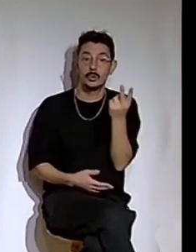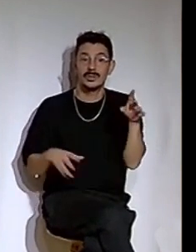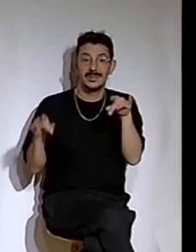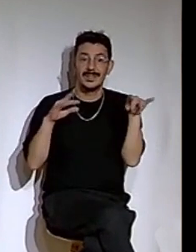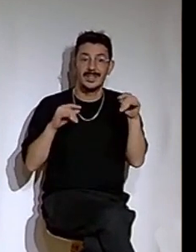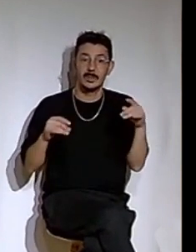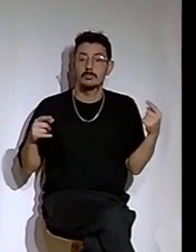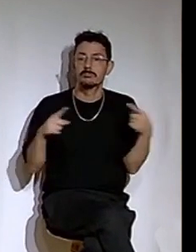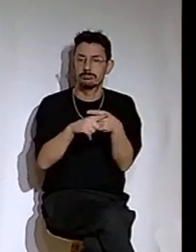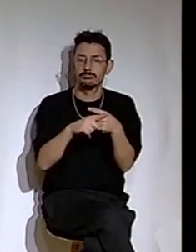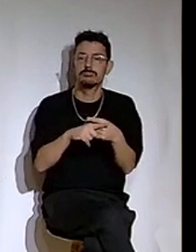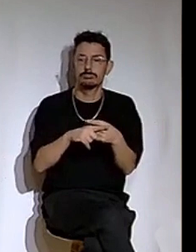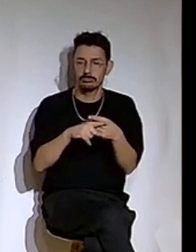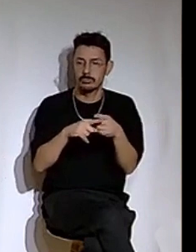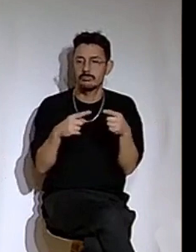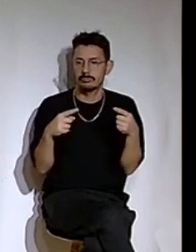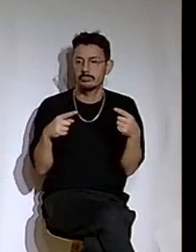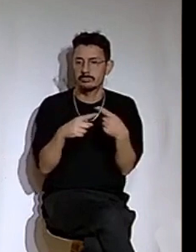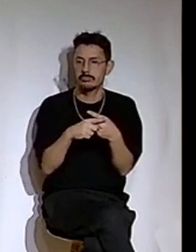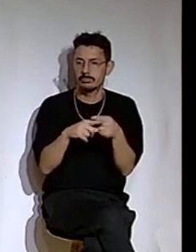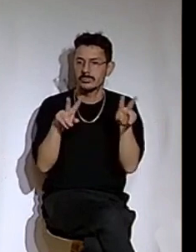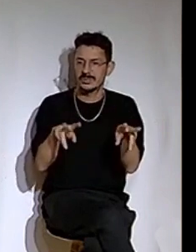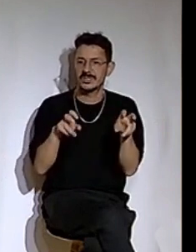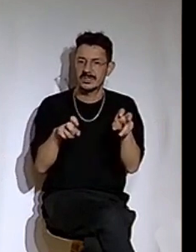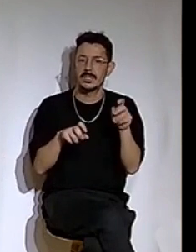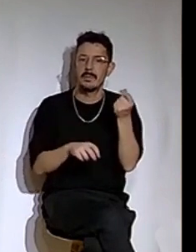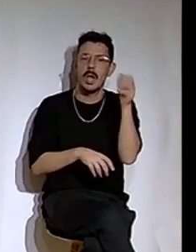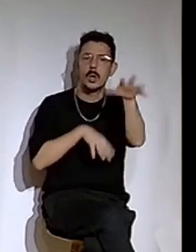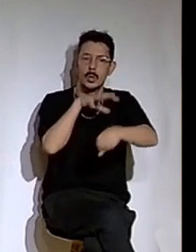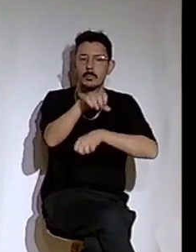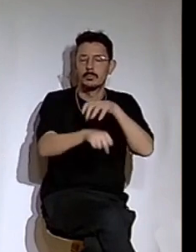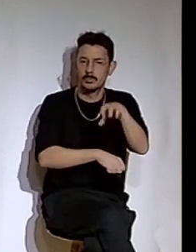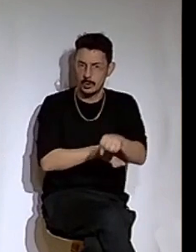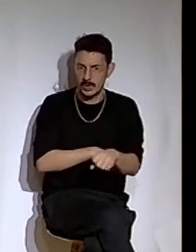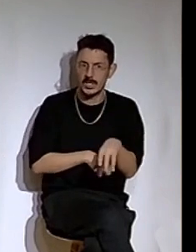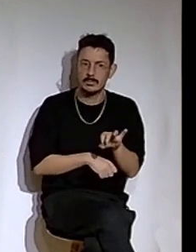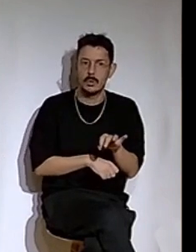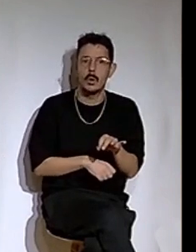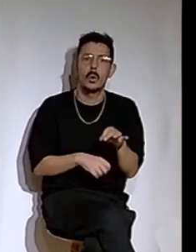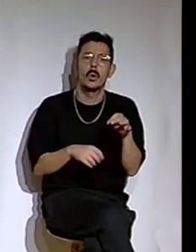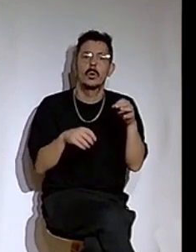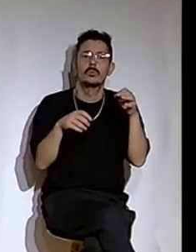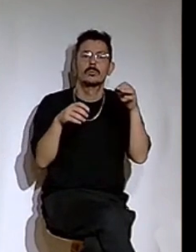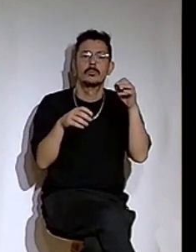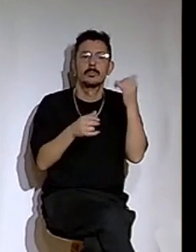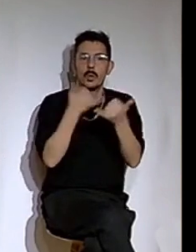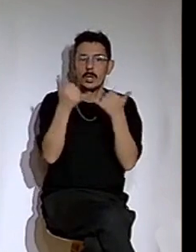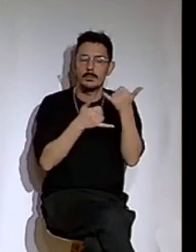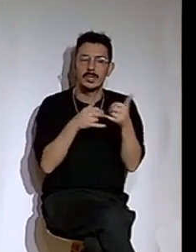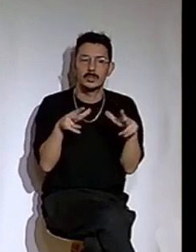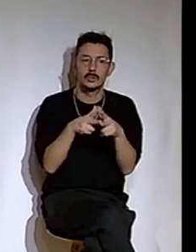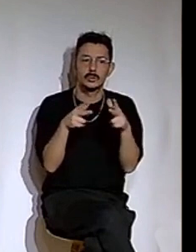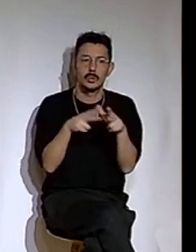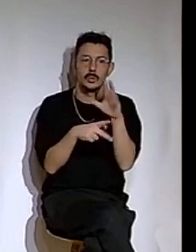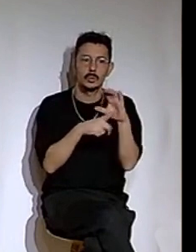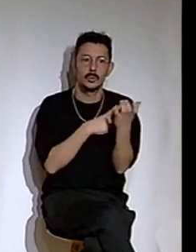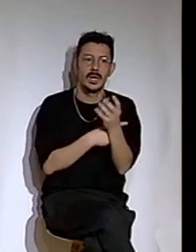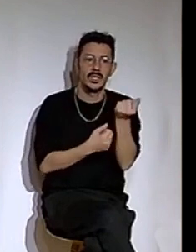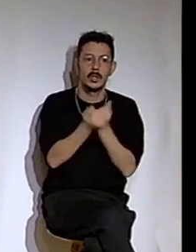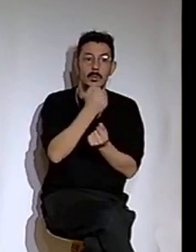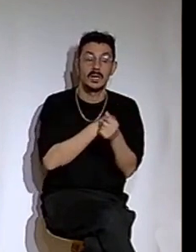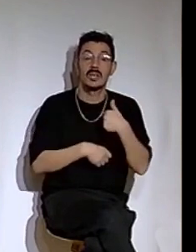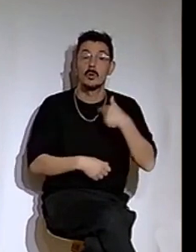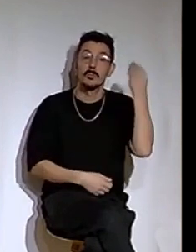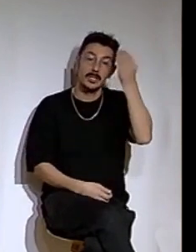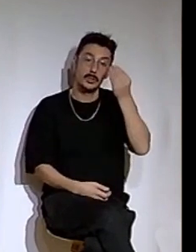trabajamos en instituciones culturales podamos como forzar un poco los espacios y abrir estas grietas que muchas veces son incómodas